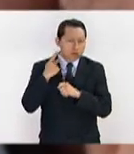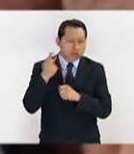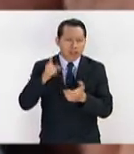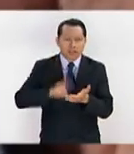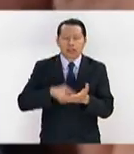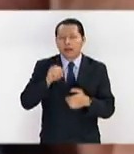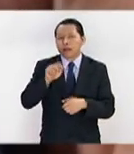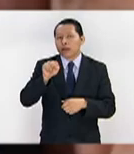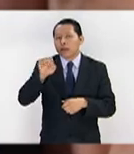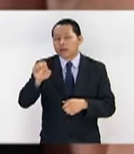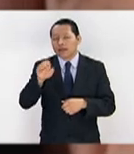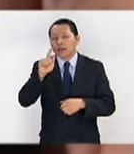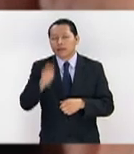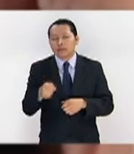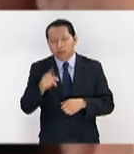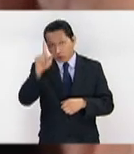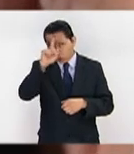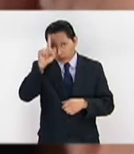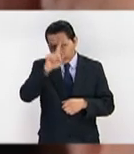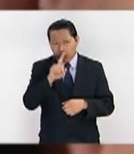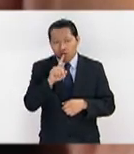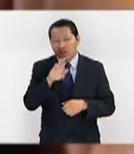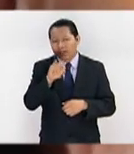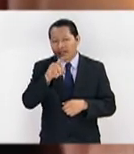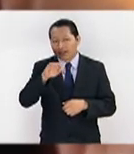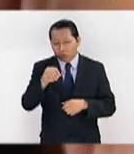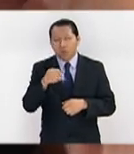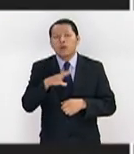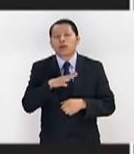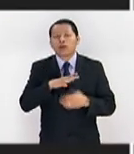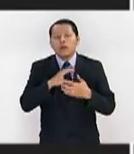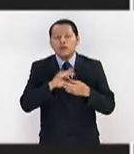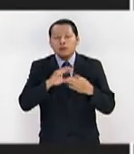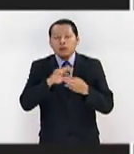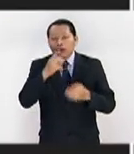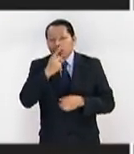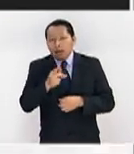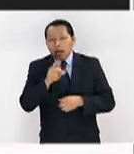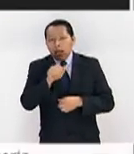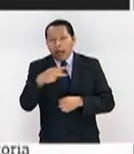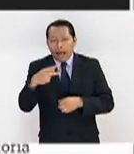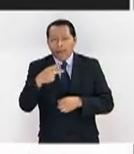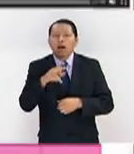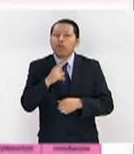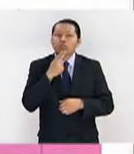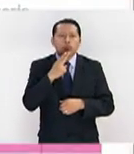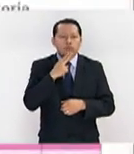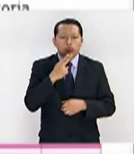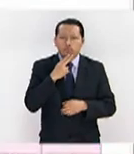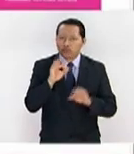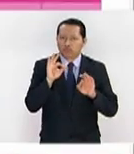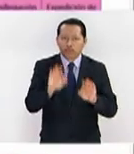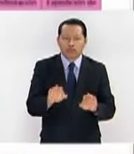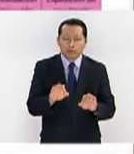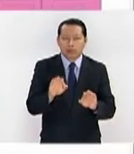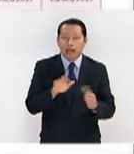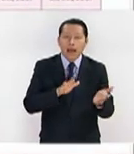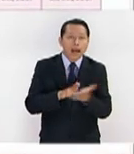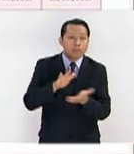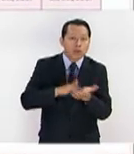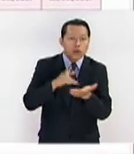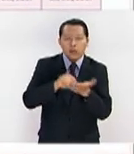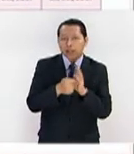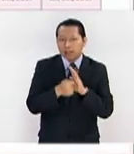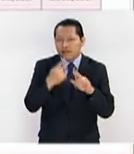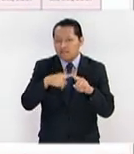Instituto Nacional Electoral, el consejero Benito Nasif, señaló que la aplicación está funcionando y se está ofreciendo apoyo técnico